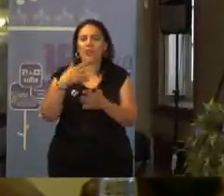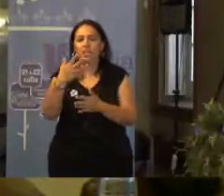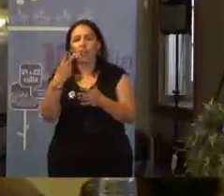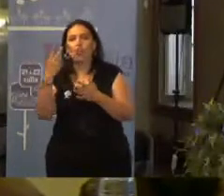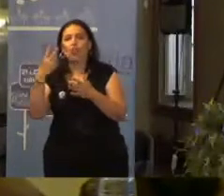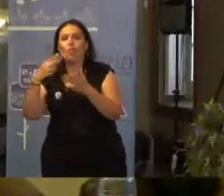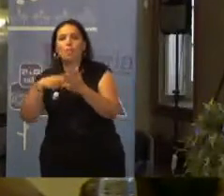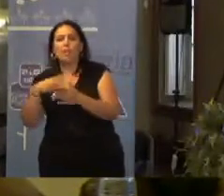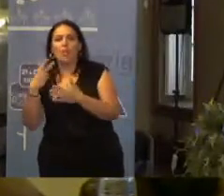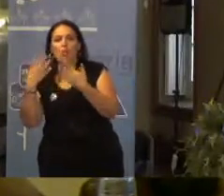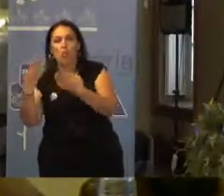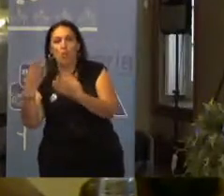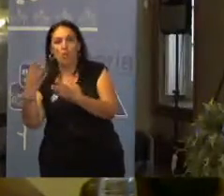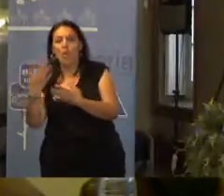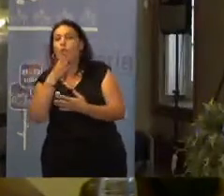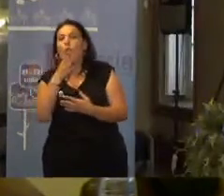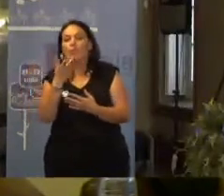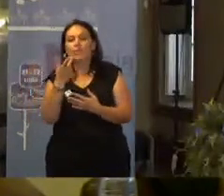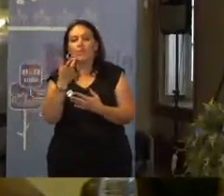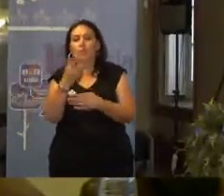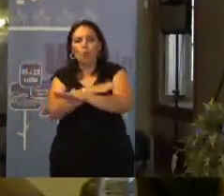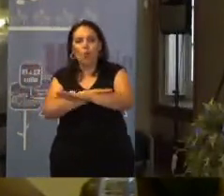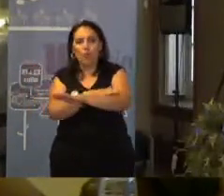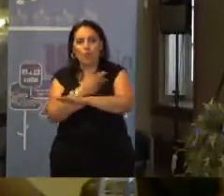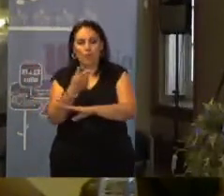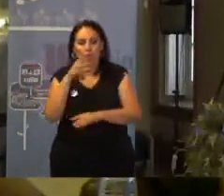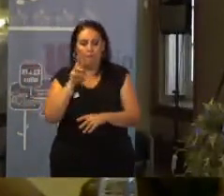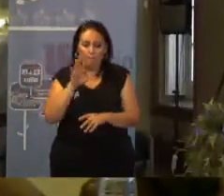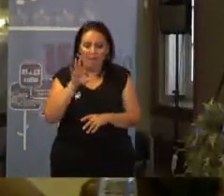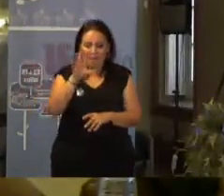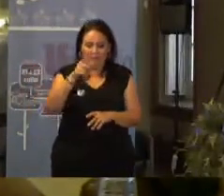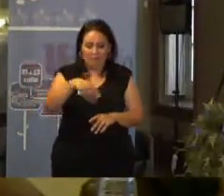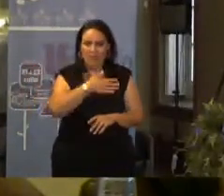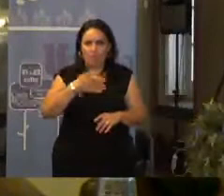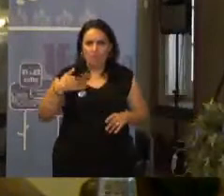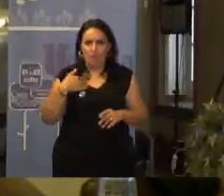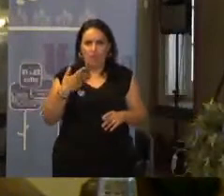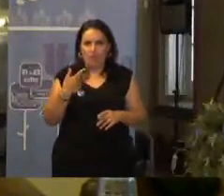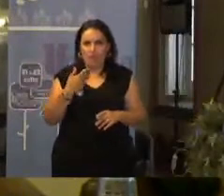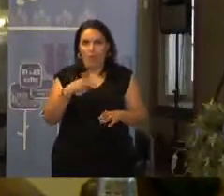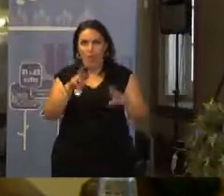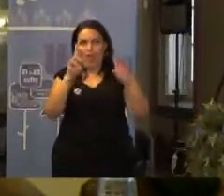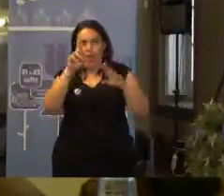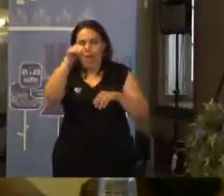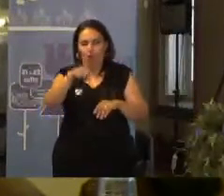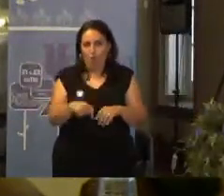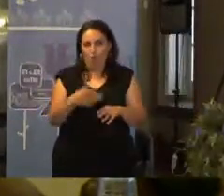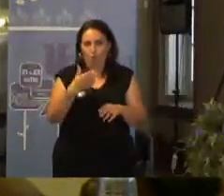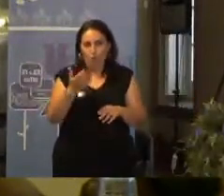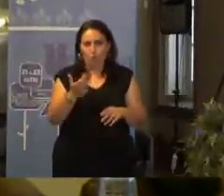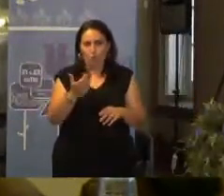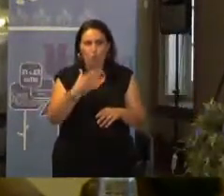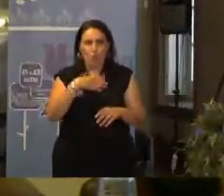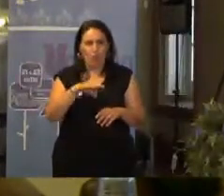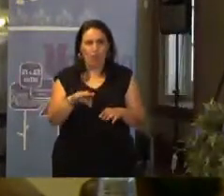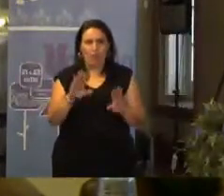un goberno que xa quixera este país, que tivera a posibilidade hoxendía, ou xa non digo hoxendía, que